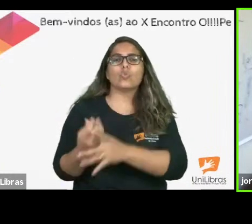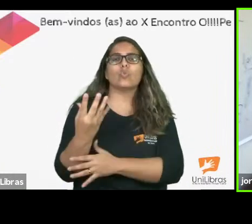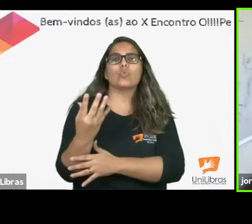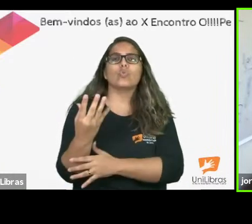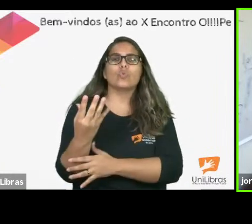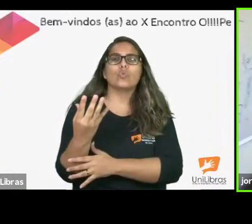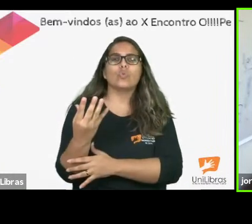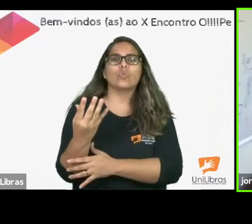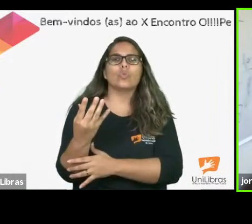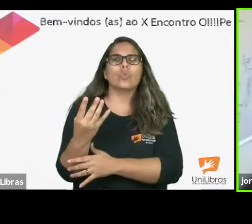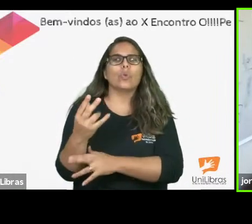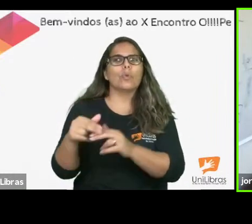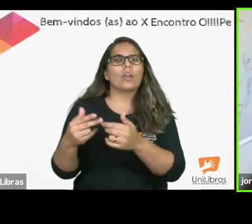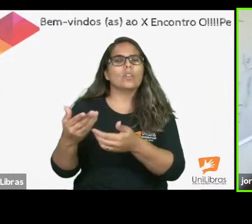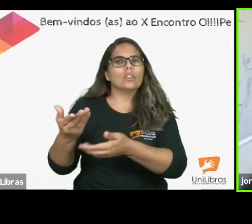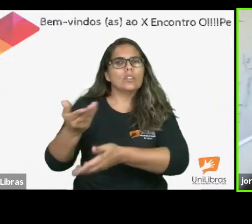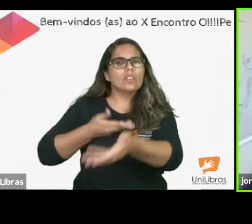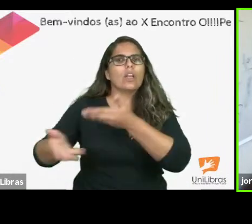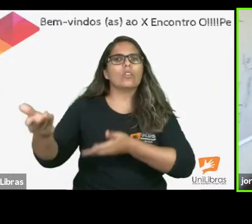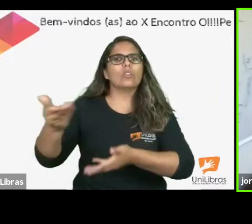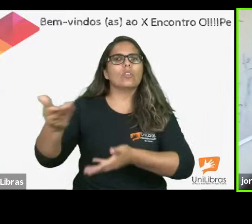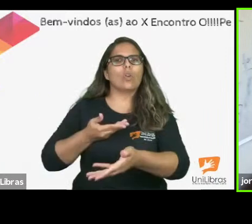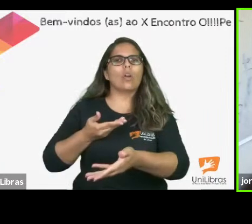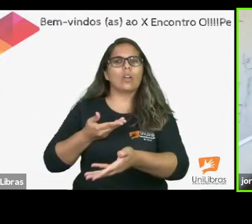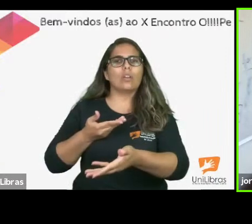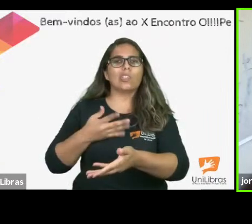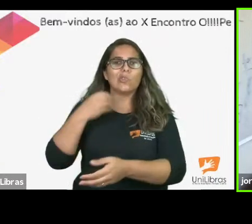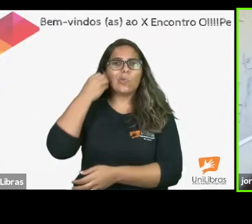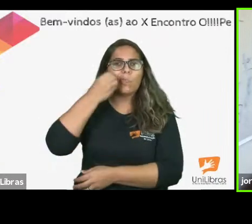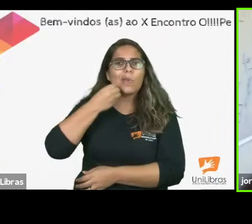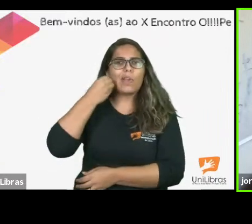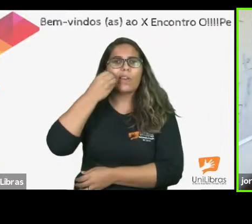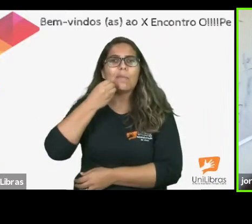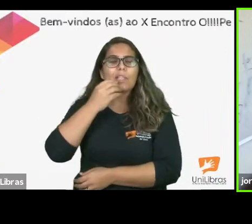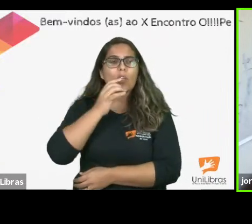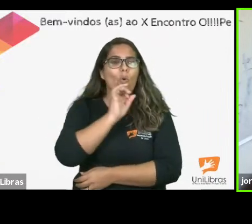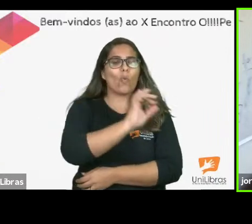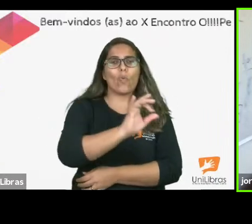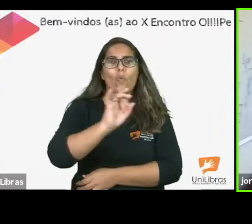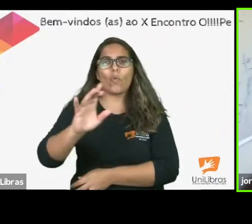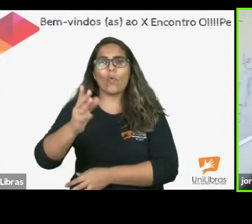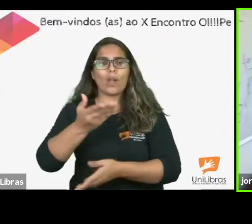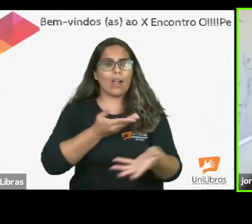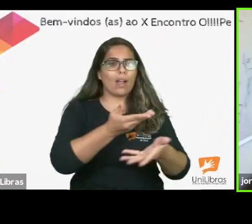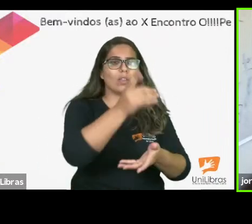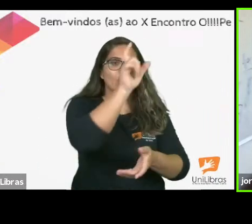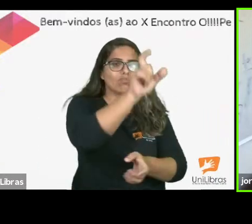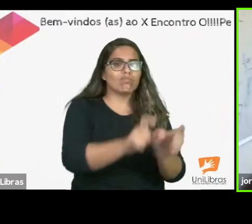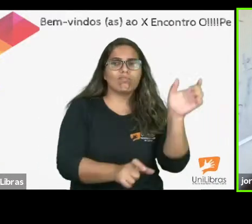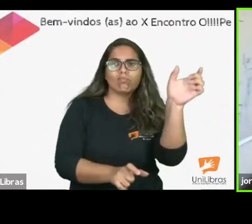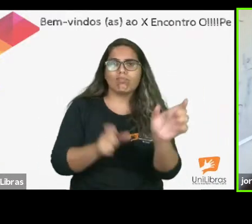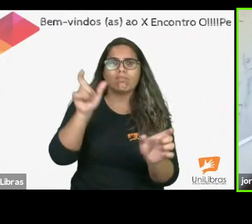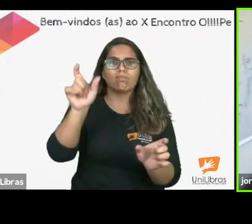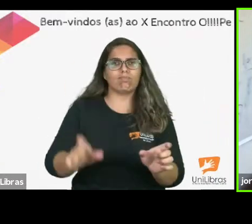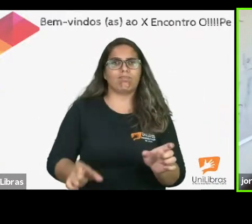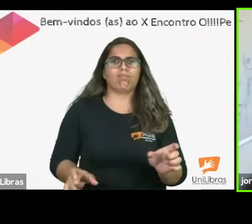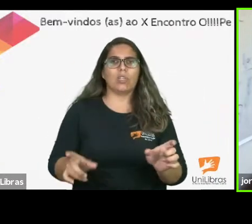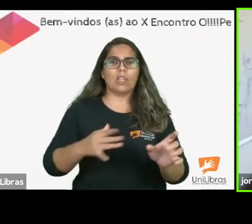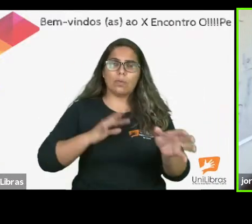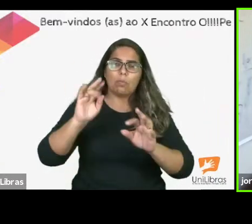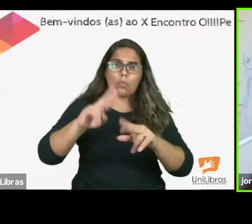del cambio estructural que un organismo experimenta en su deriva estructural en conservación de su